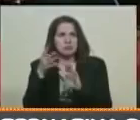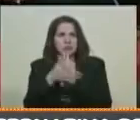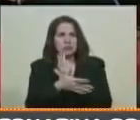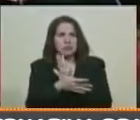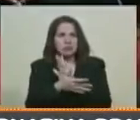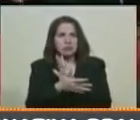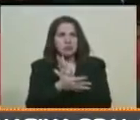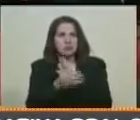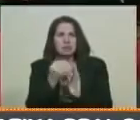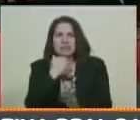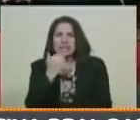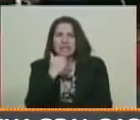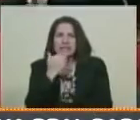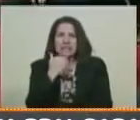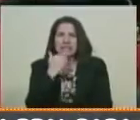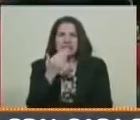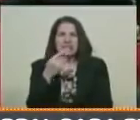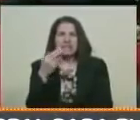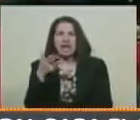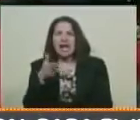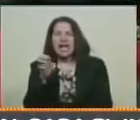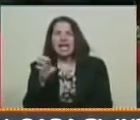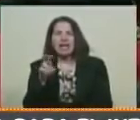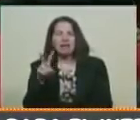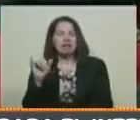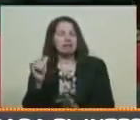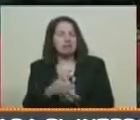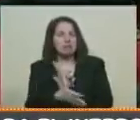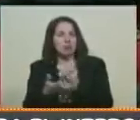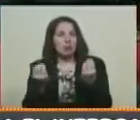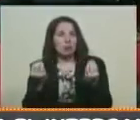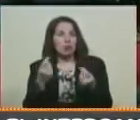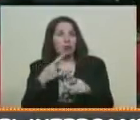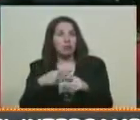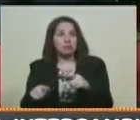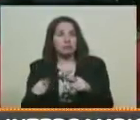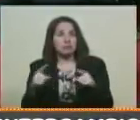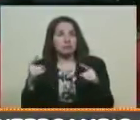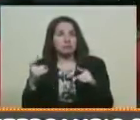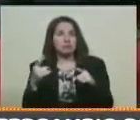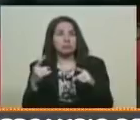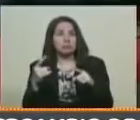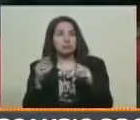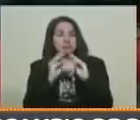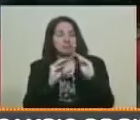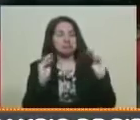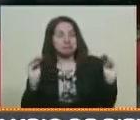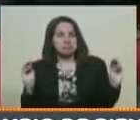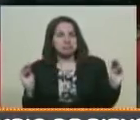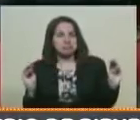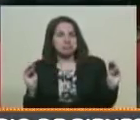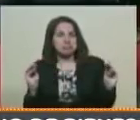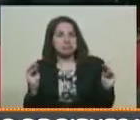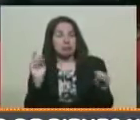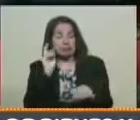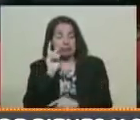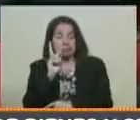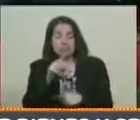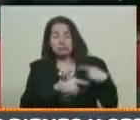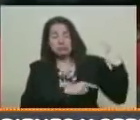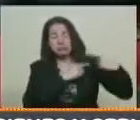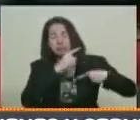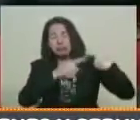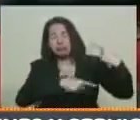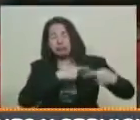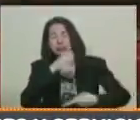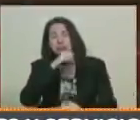el heavy, ¿no? Y así que esta agrupación podemos mencionar que nos ha paseado, ¿no?, por lo que ha sido el mundo